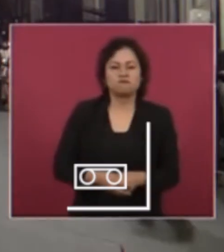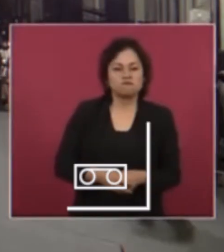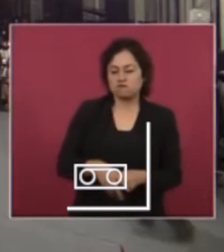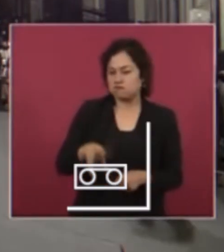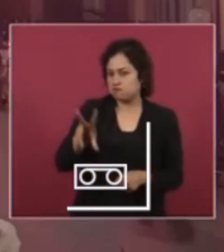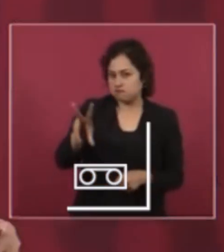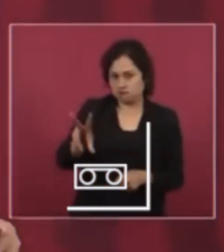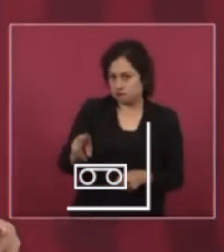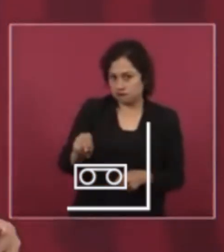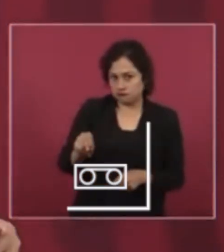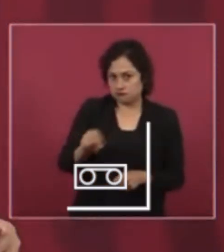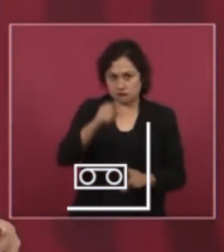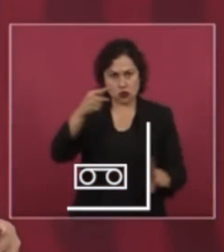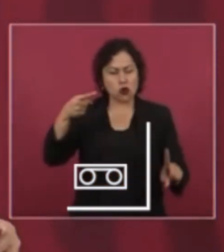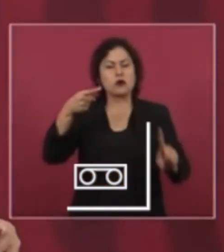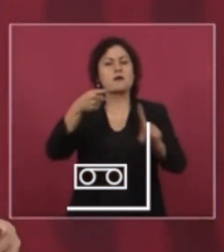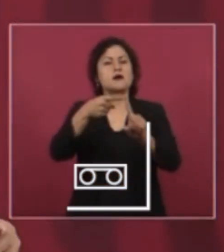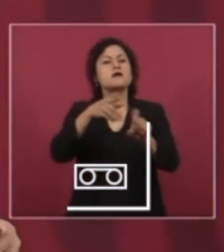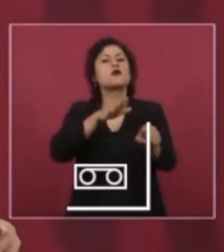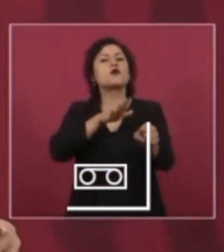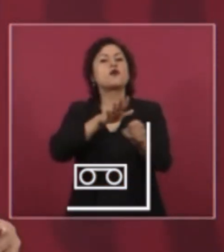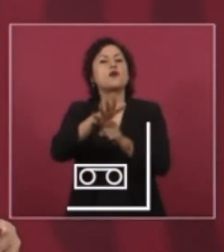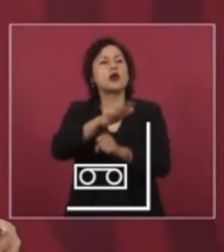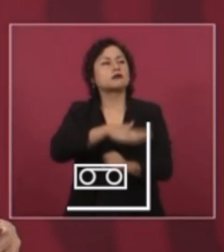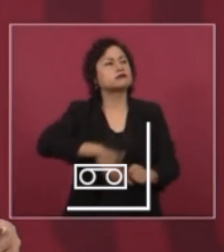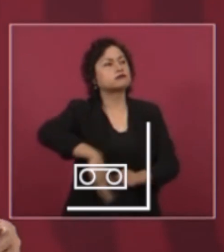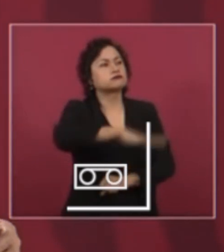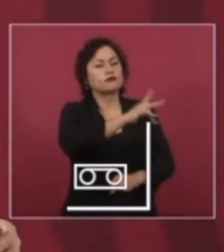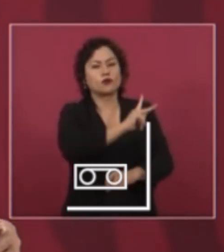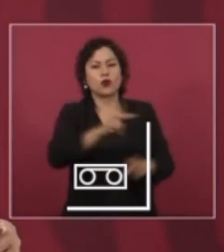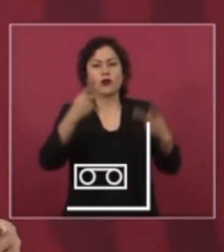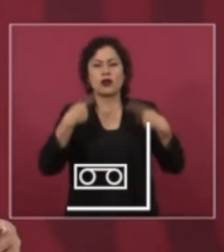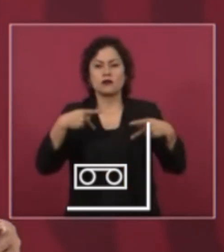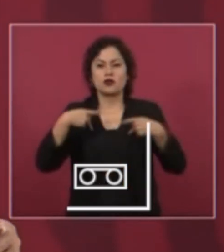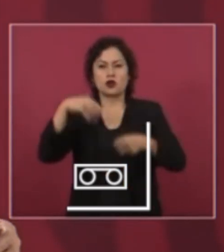El voto de los ciudadanos